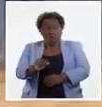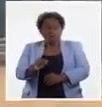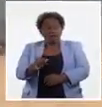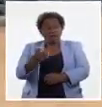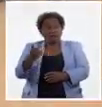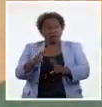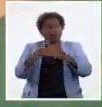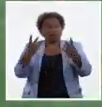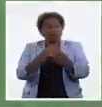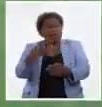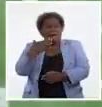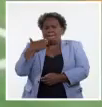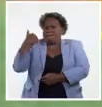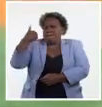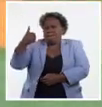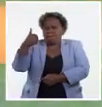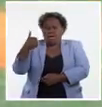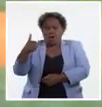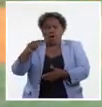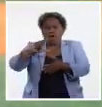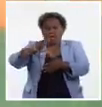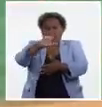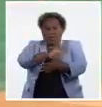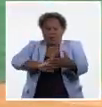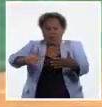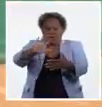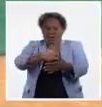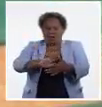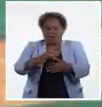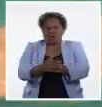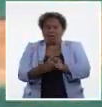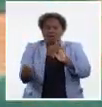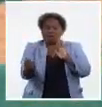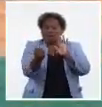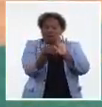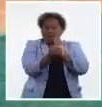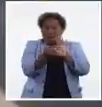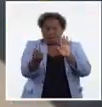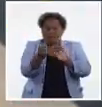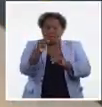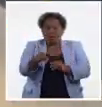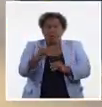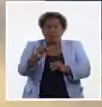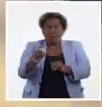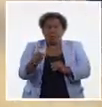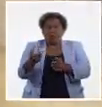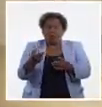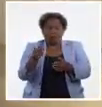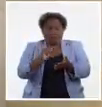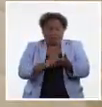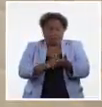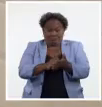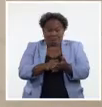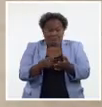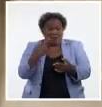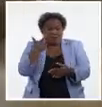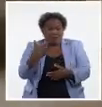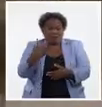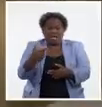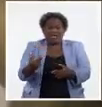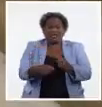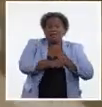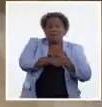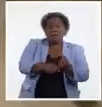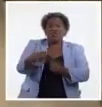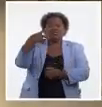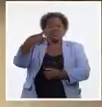como el mejor estadio de Latinoamérica. Certificado por la Major League Baseball el pasado noviembre, se trata del segundo